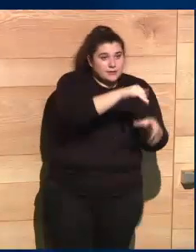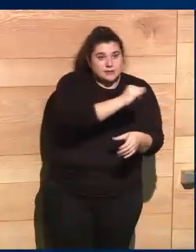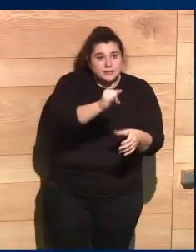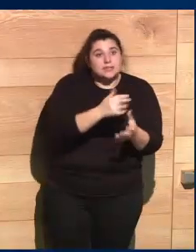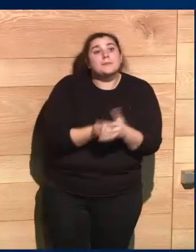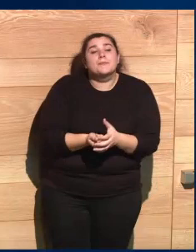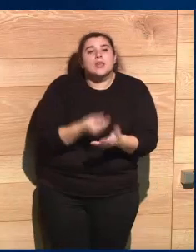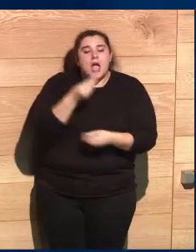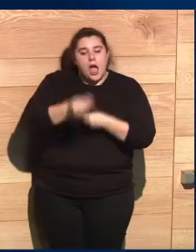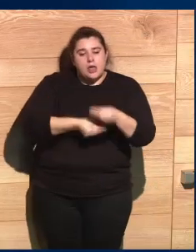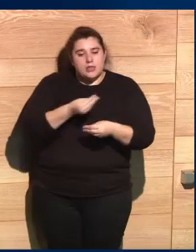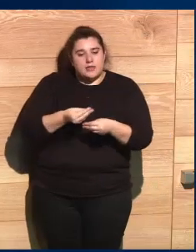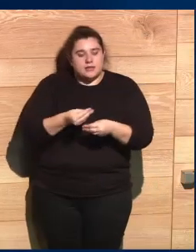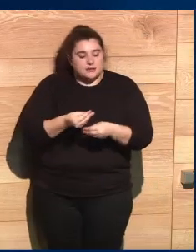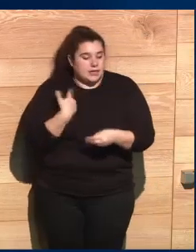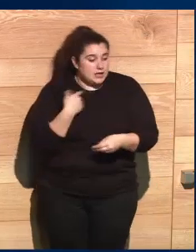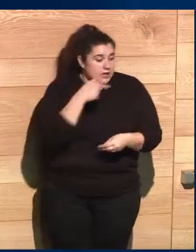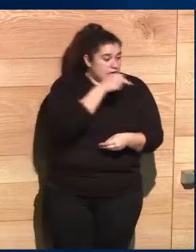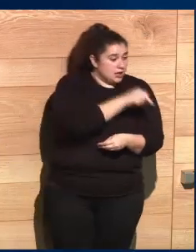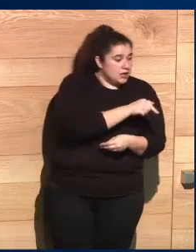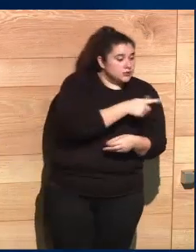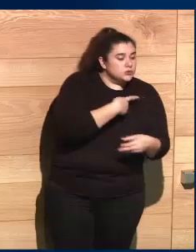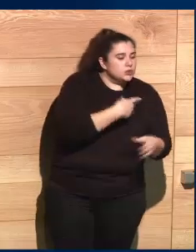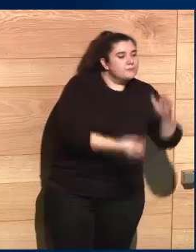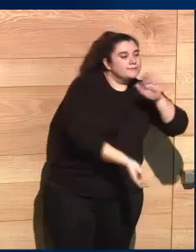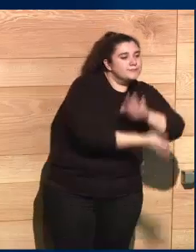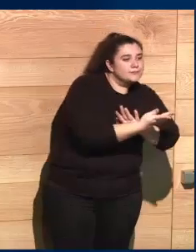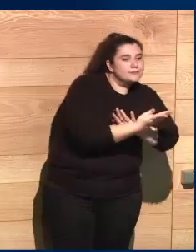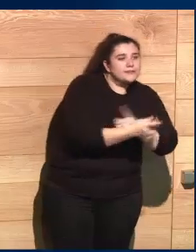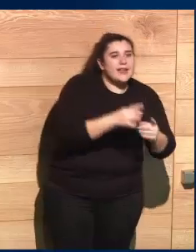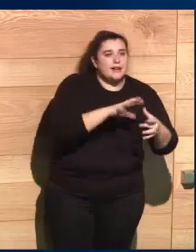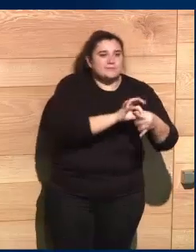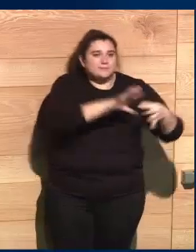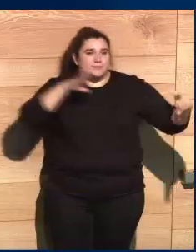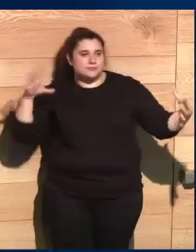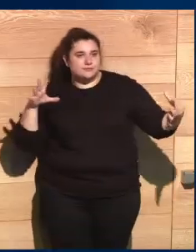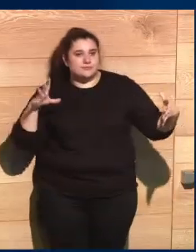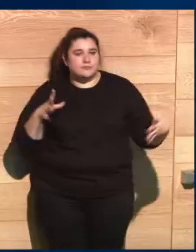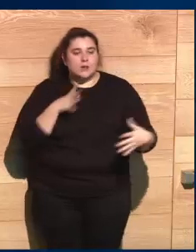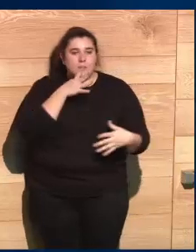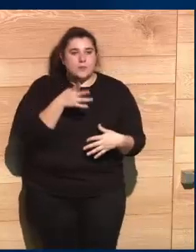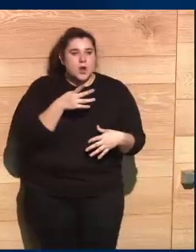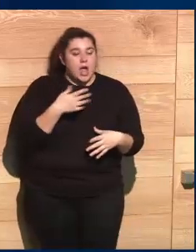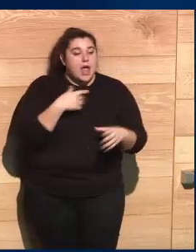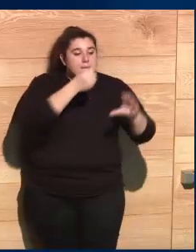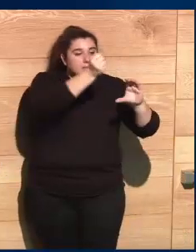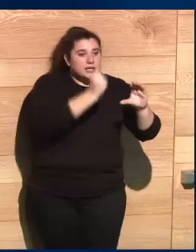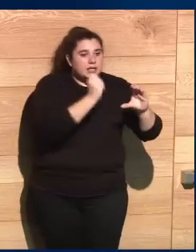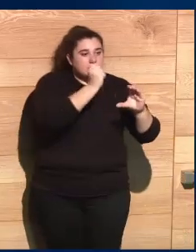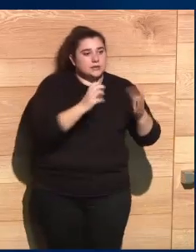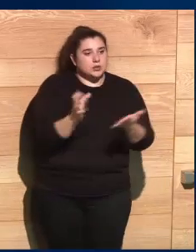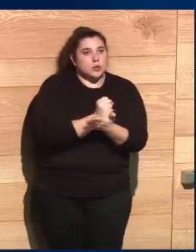pasa están completamente desvinculados. Es más, están vinculados en el sentido de que todas esas tragaperras que están trabajando en